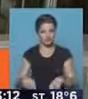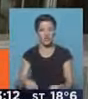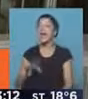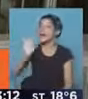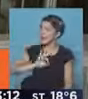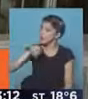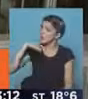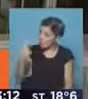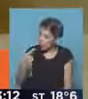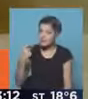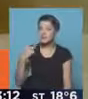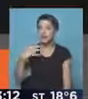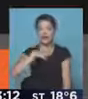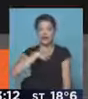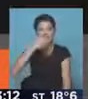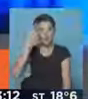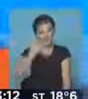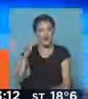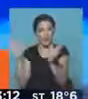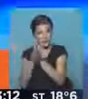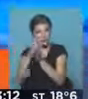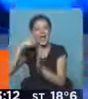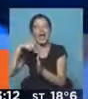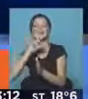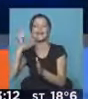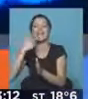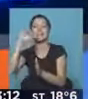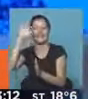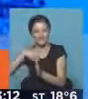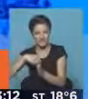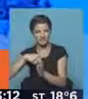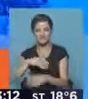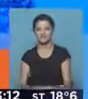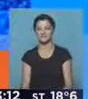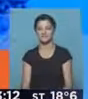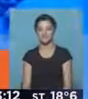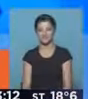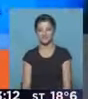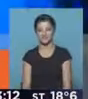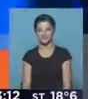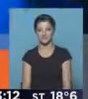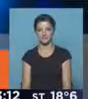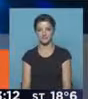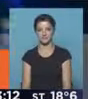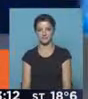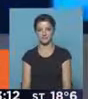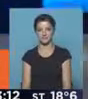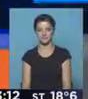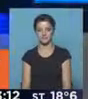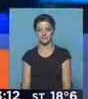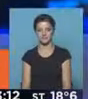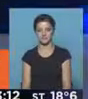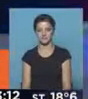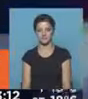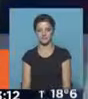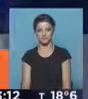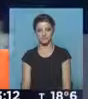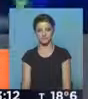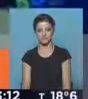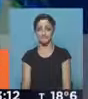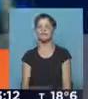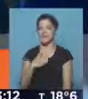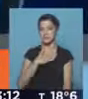viene con Marcelo Lleras y José Natas. Después les paso el teléfono. Sí. Bueno, yo creo que yo me parece que presentaría esas dos